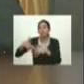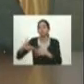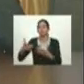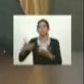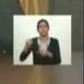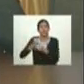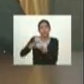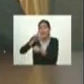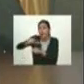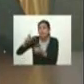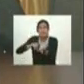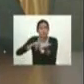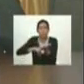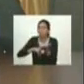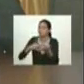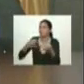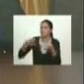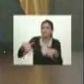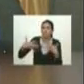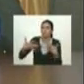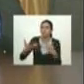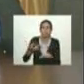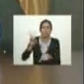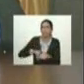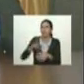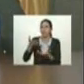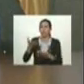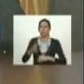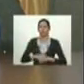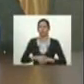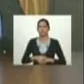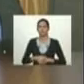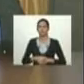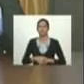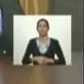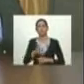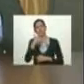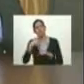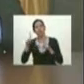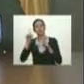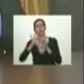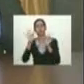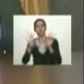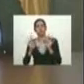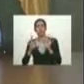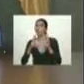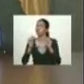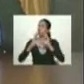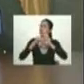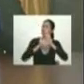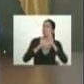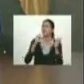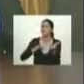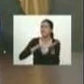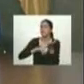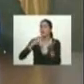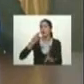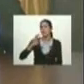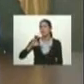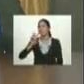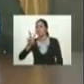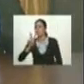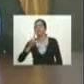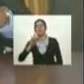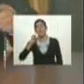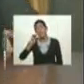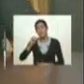trabajadores yo le he dicho que se cree una fórmula para garantizarle a la gente que dejen la robadera con los hcm y prote es a los